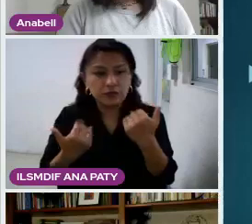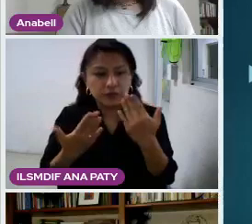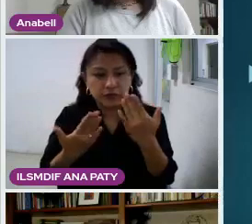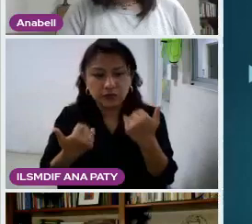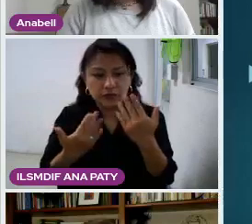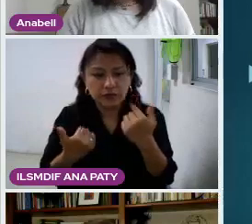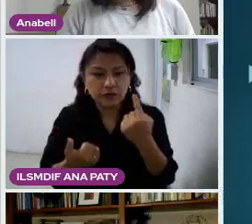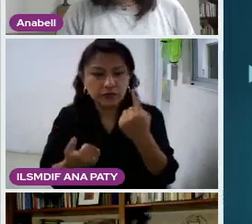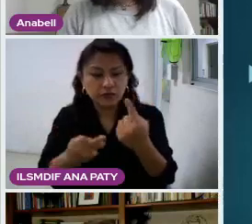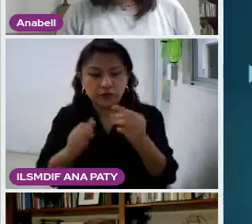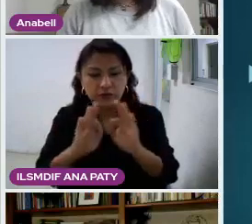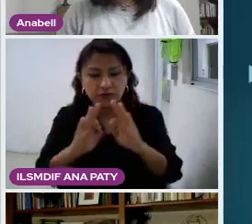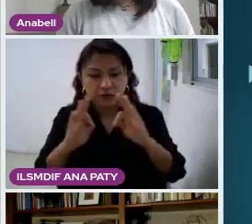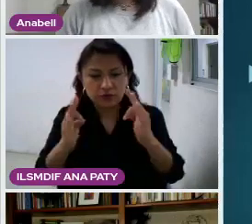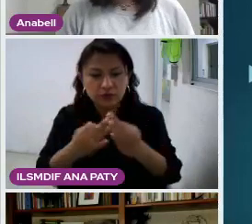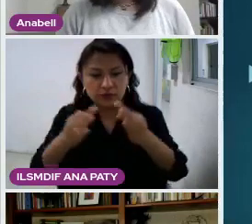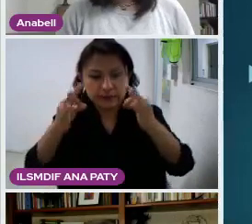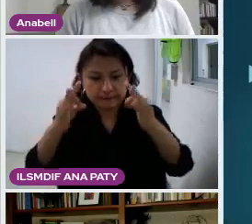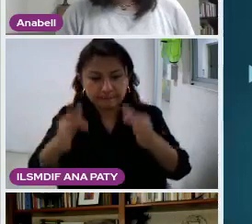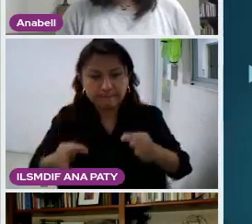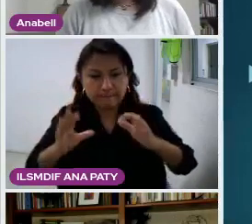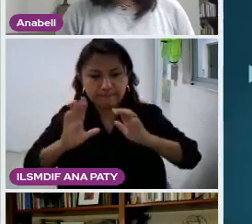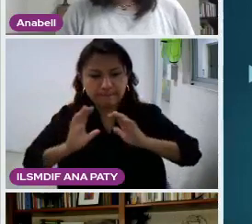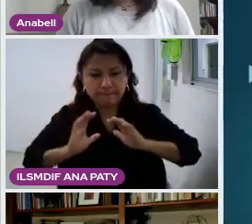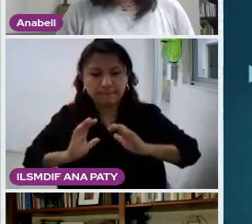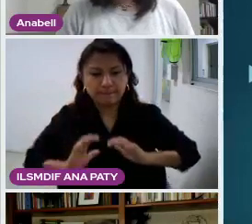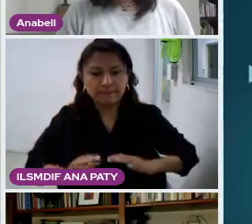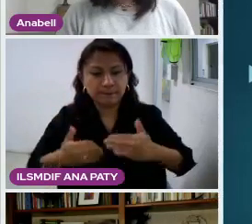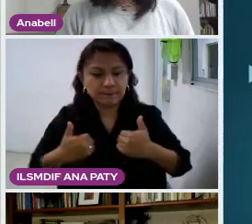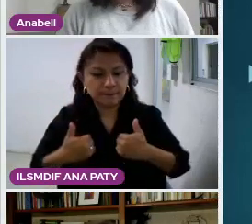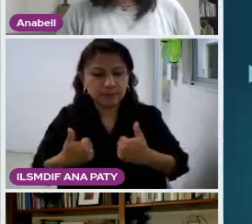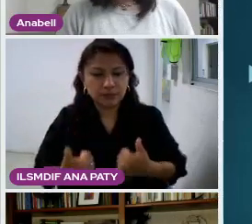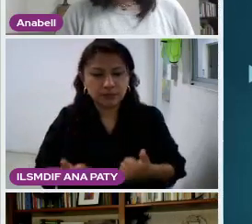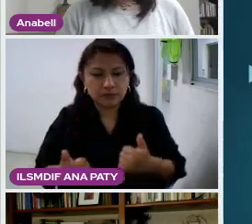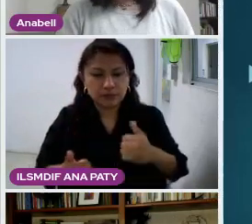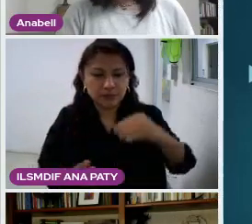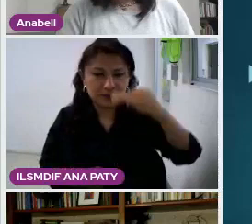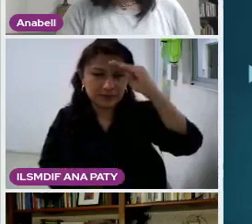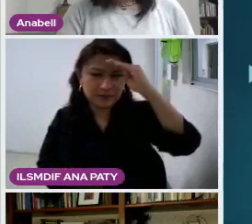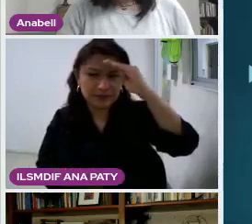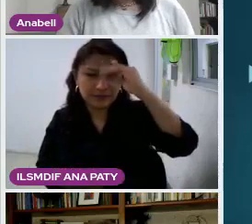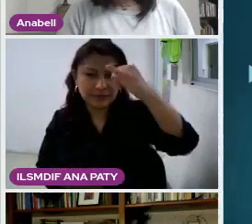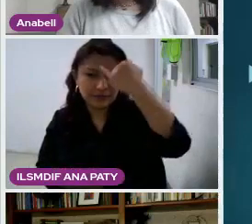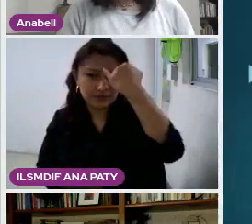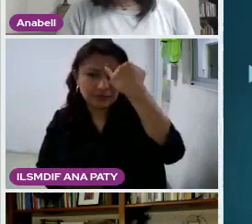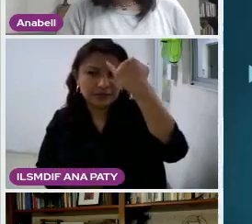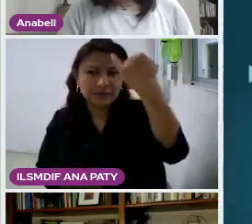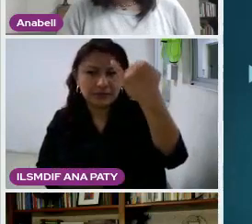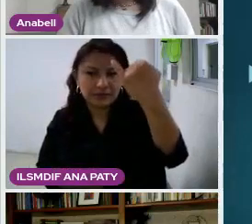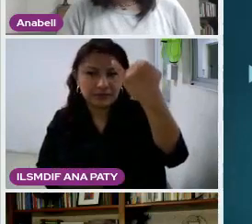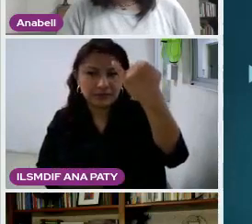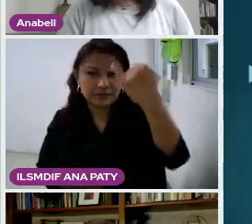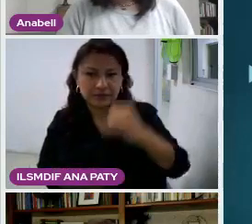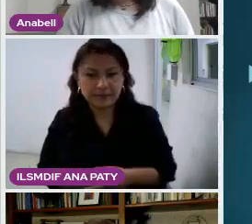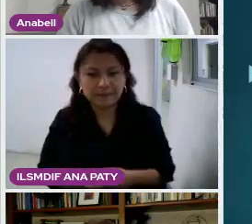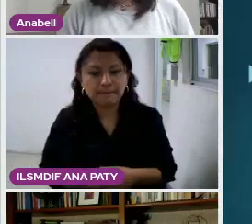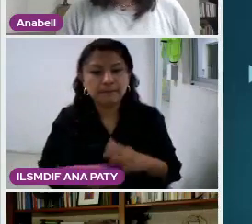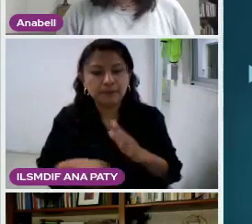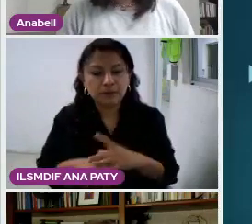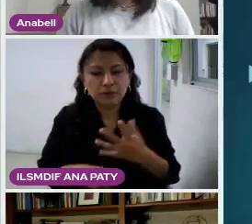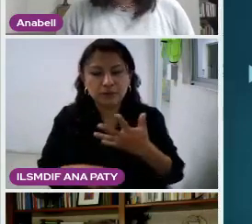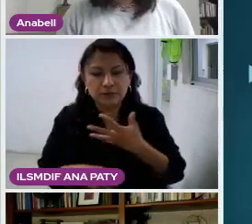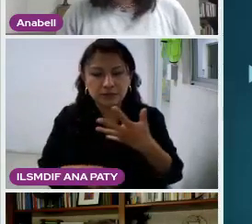puede percibir quien está padeciendo la bulimia. Sobre lo que ingiere no hay control,